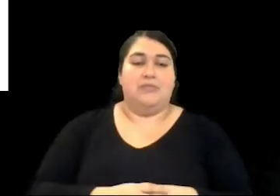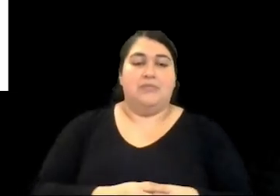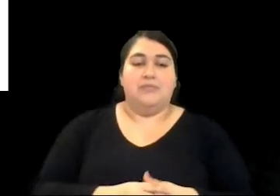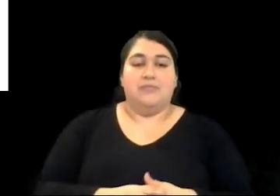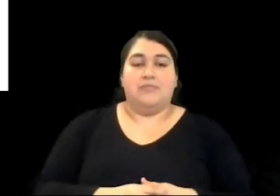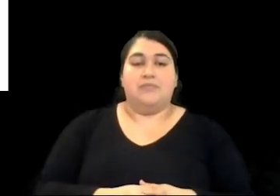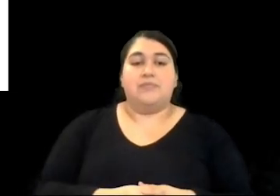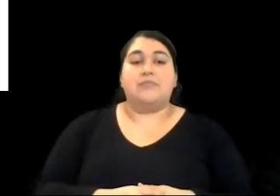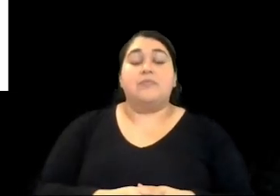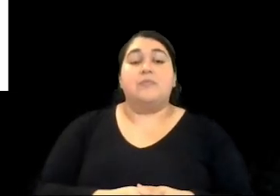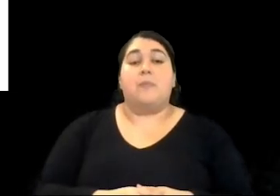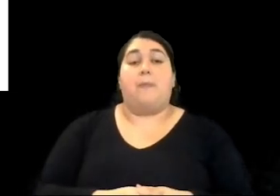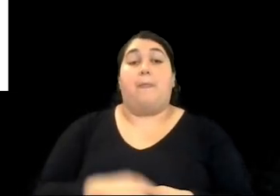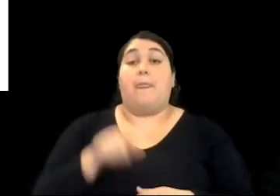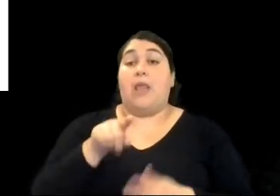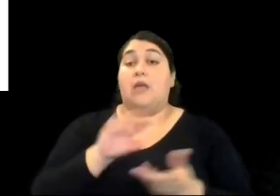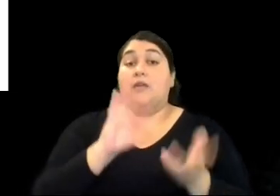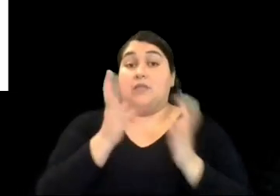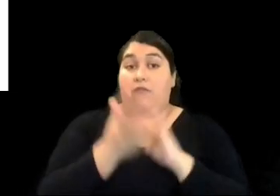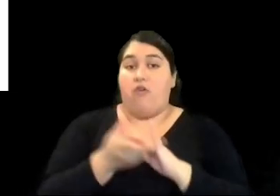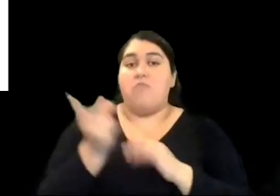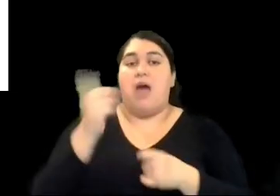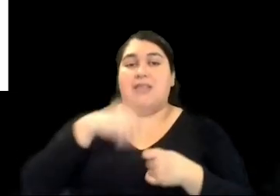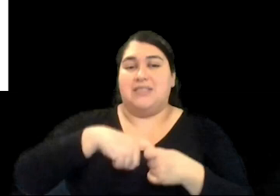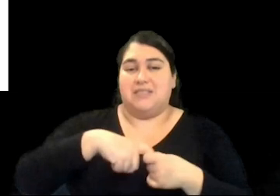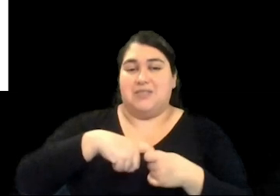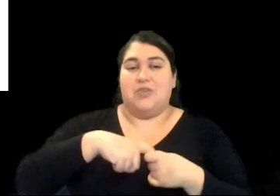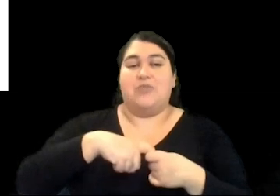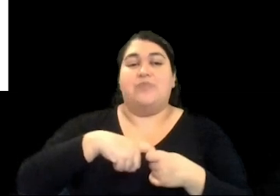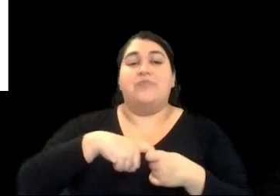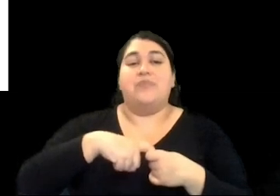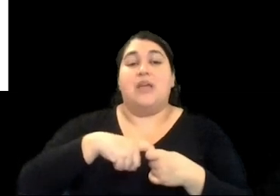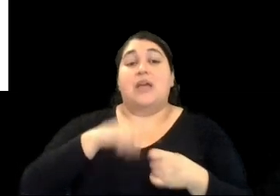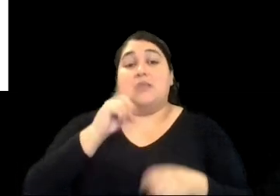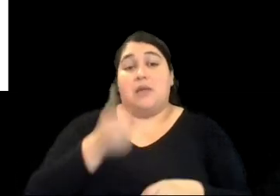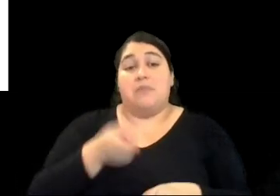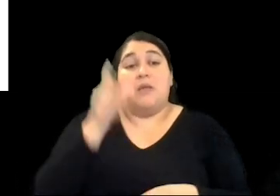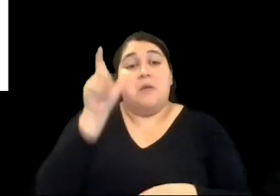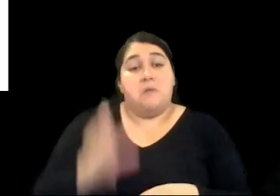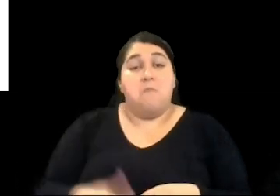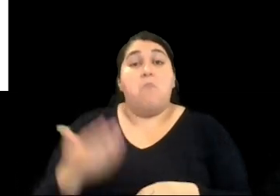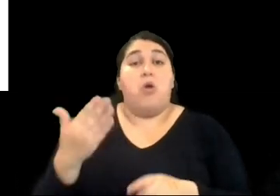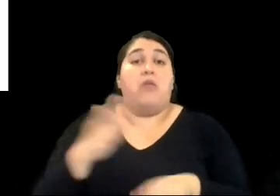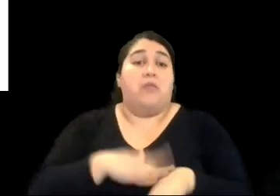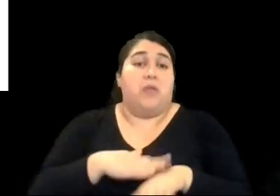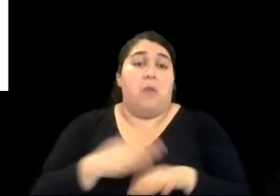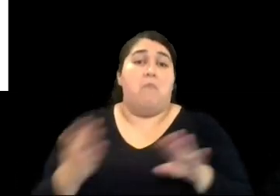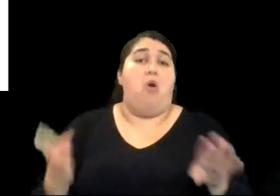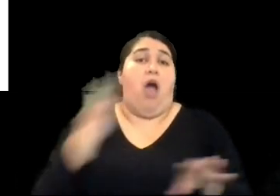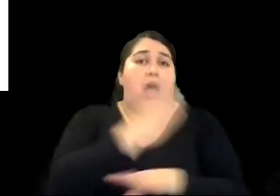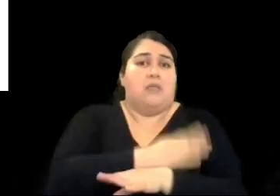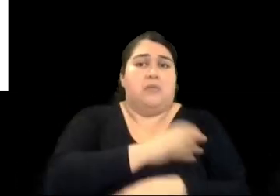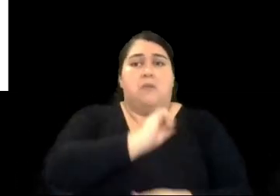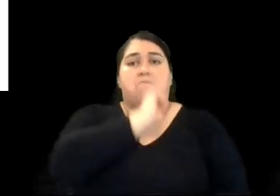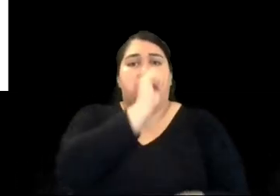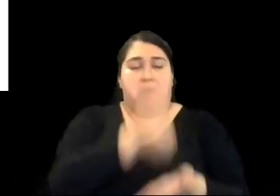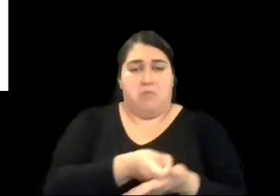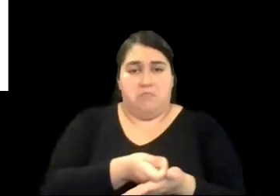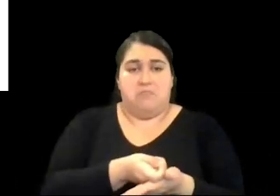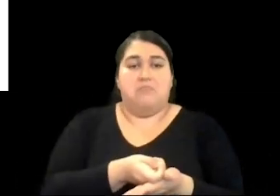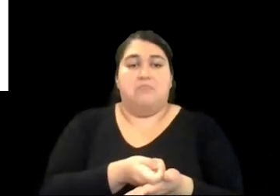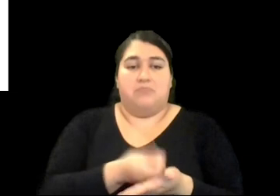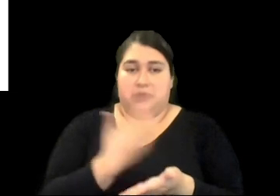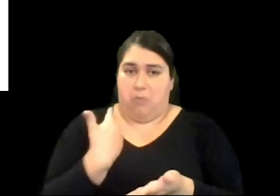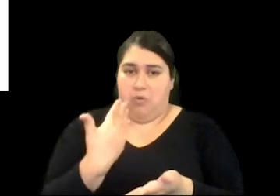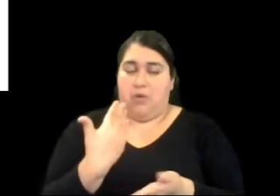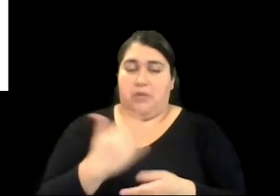Dentro de esto de la metodología de adhesión, también podemos hablar de que el contribuyente tiene la posibilidad de realizar una cancelación anticipada del plan.